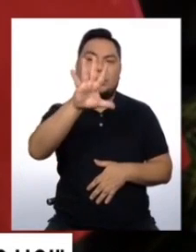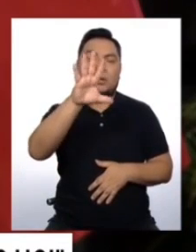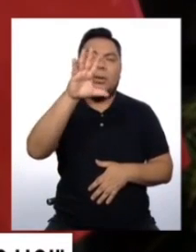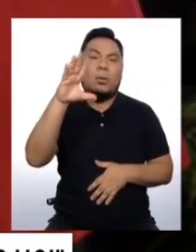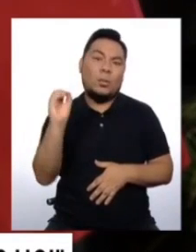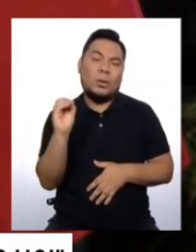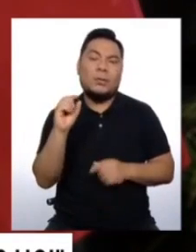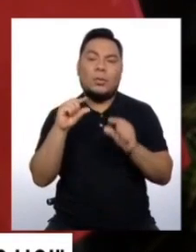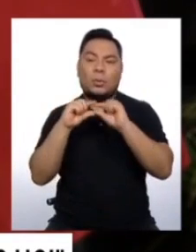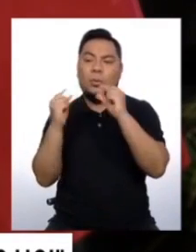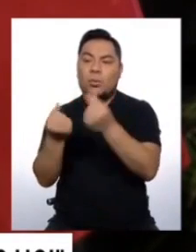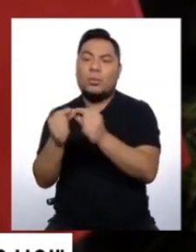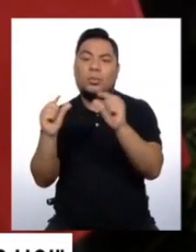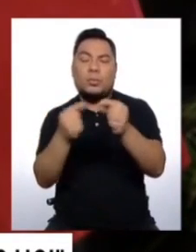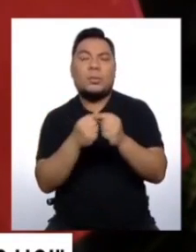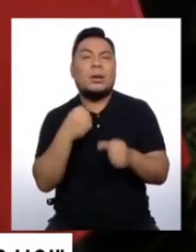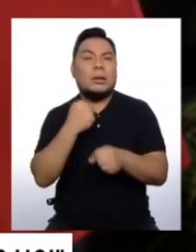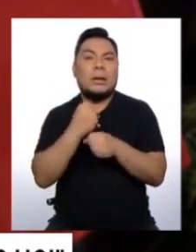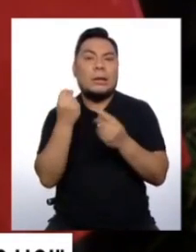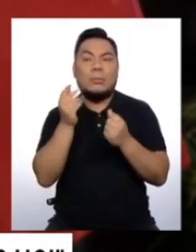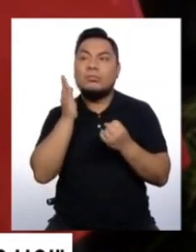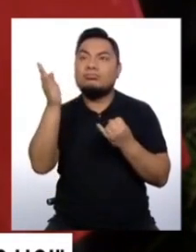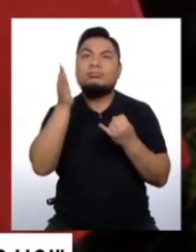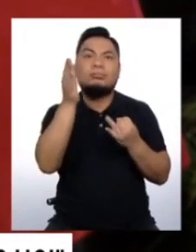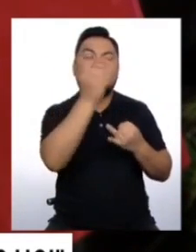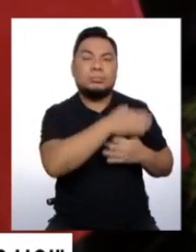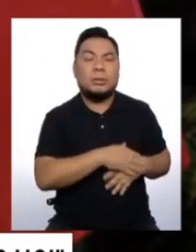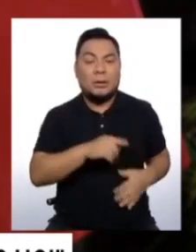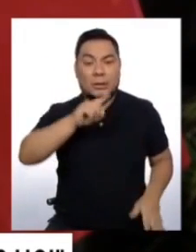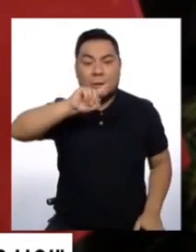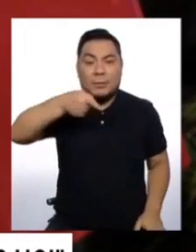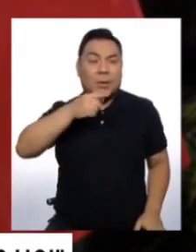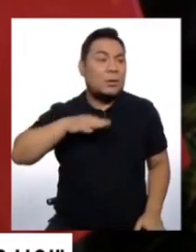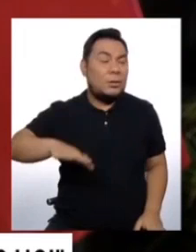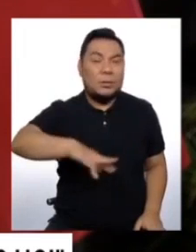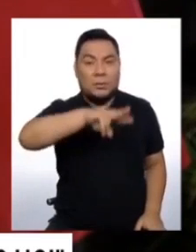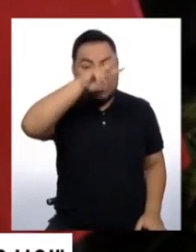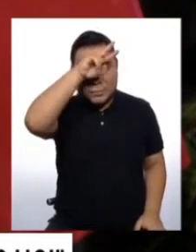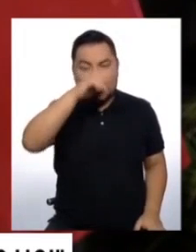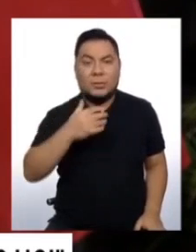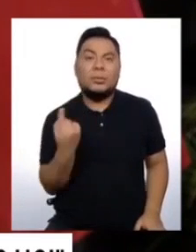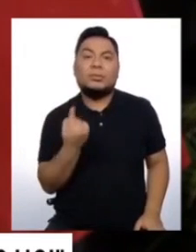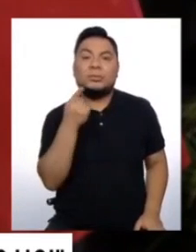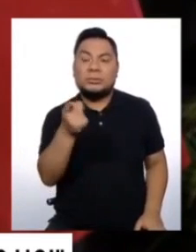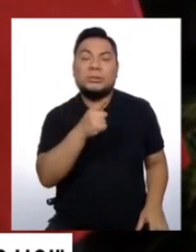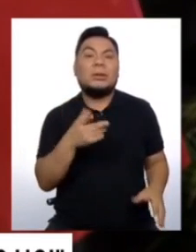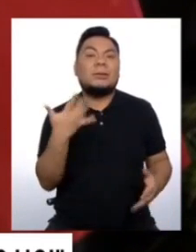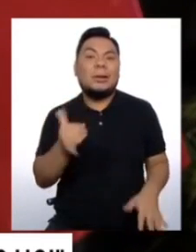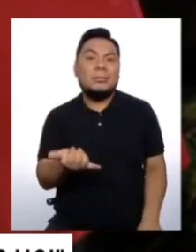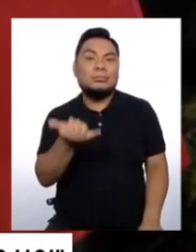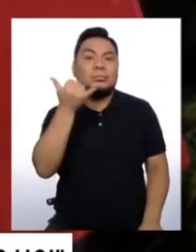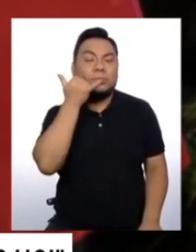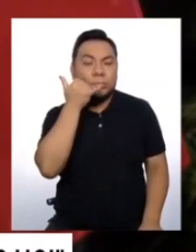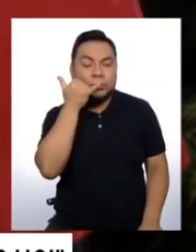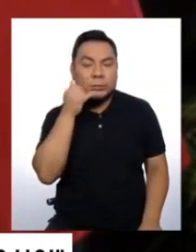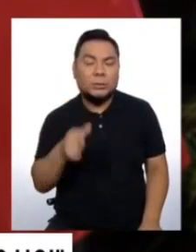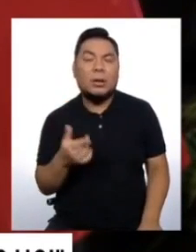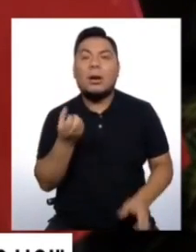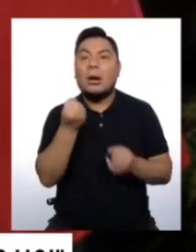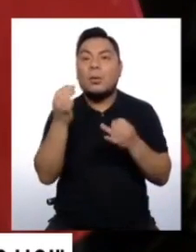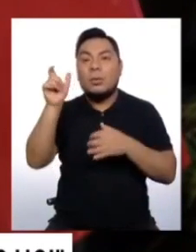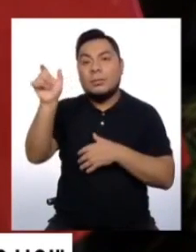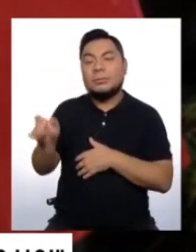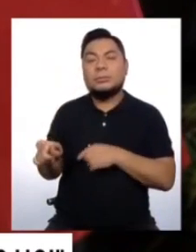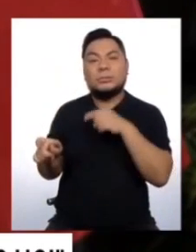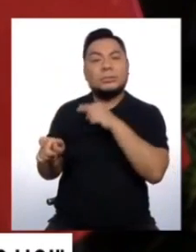250 grupos de respuesta rápida, de 1.000 que hay a nivel nacional. Son los que reciben la llamada cuando alguna